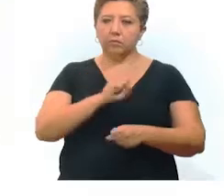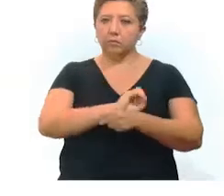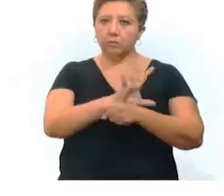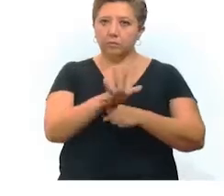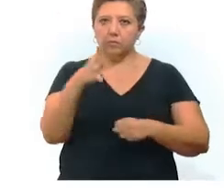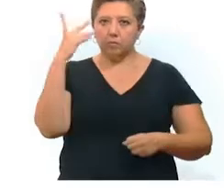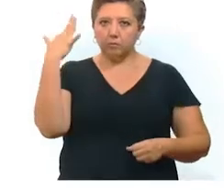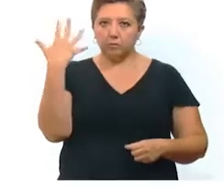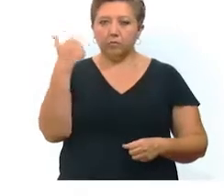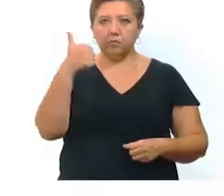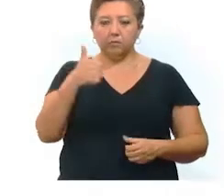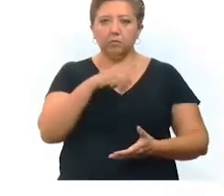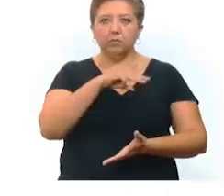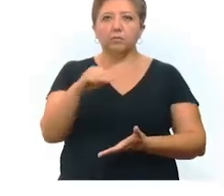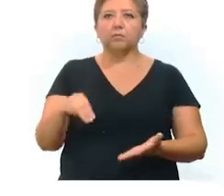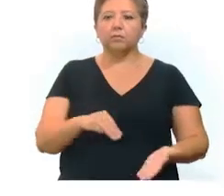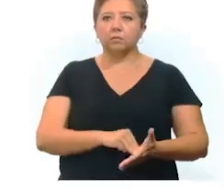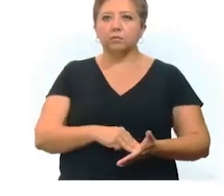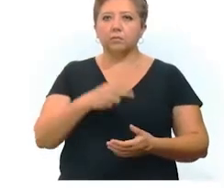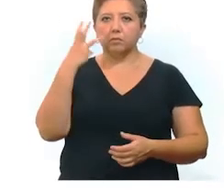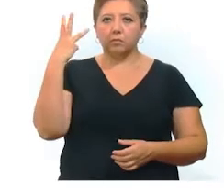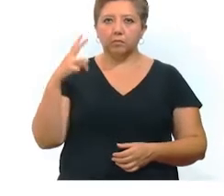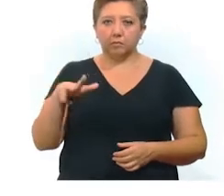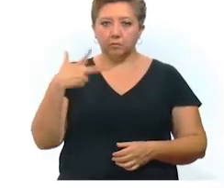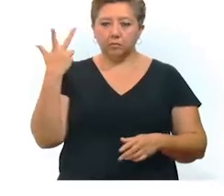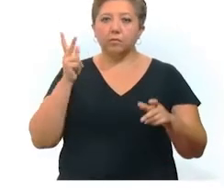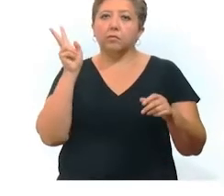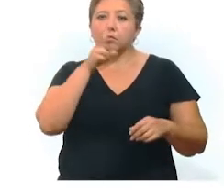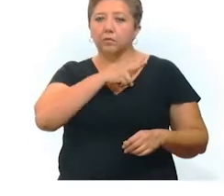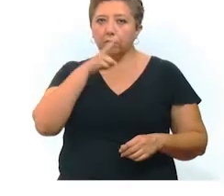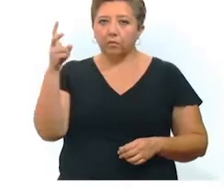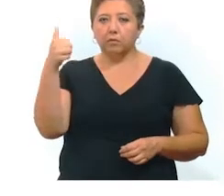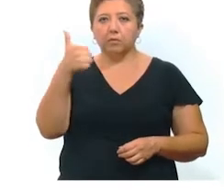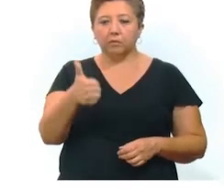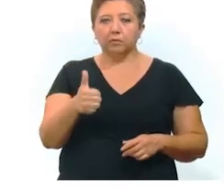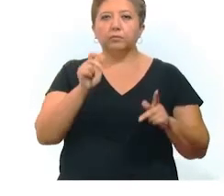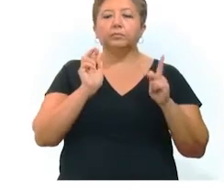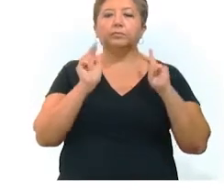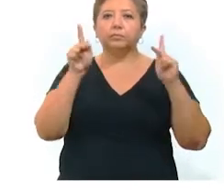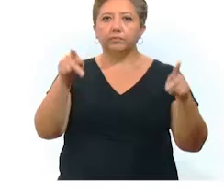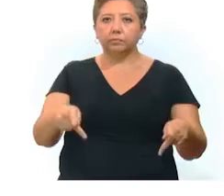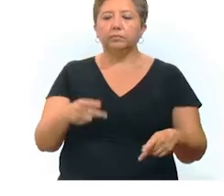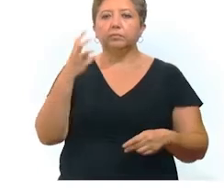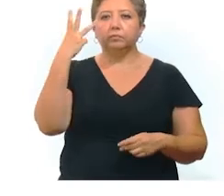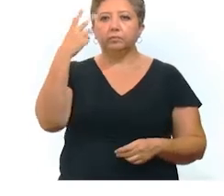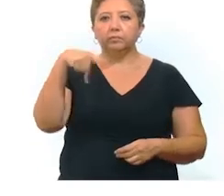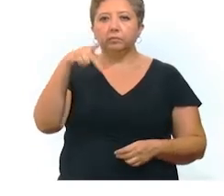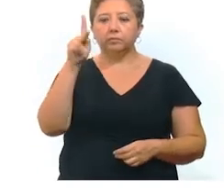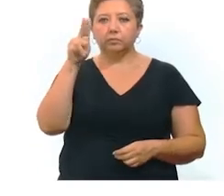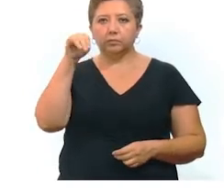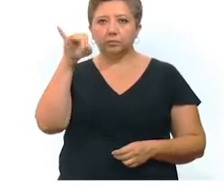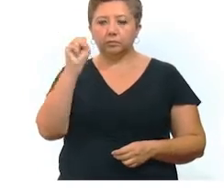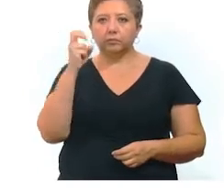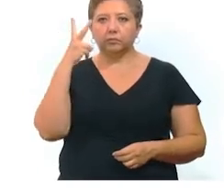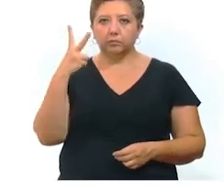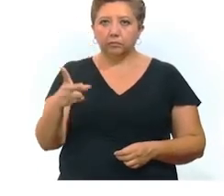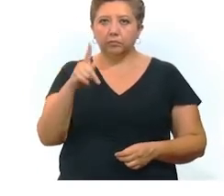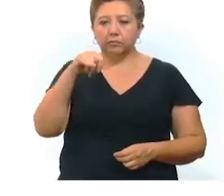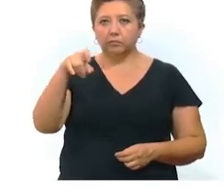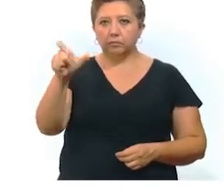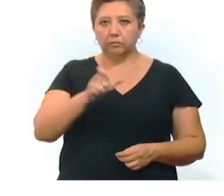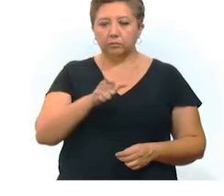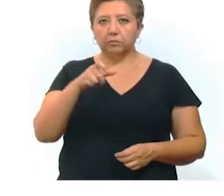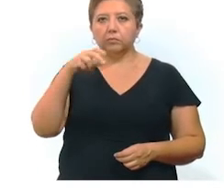coronavirus, 56 en Mérida, 13 en Valladolid, 6 en Progreso, 3 en Canacín, 2 en